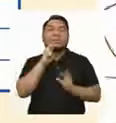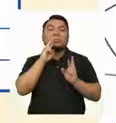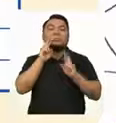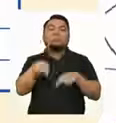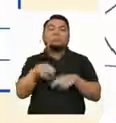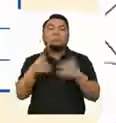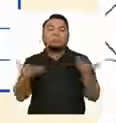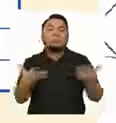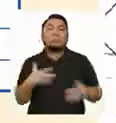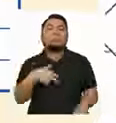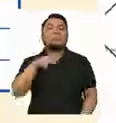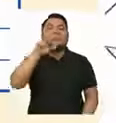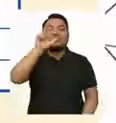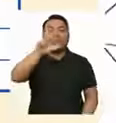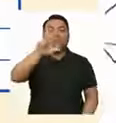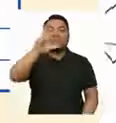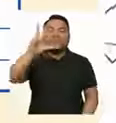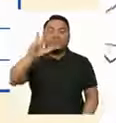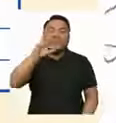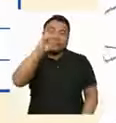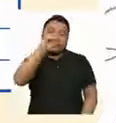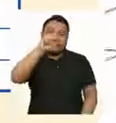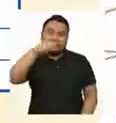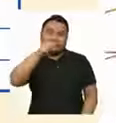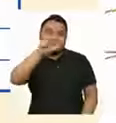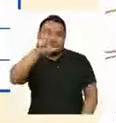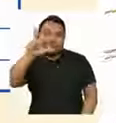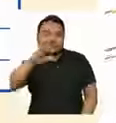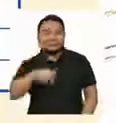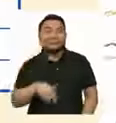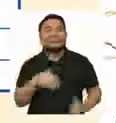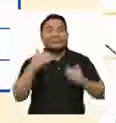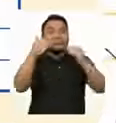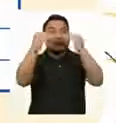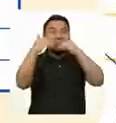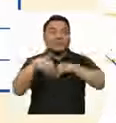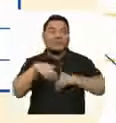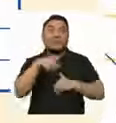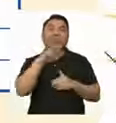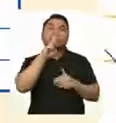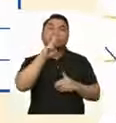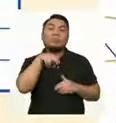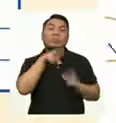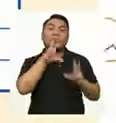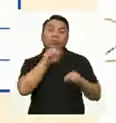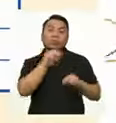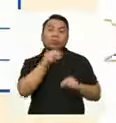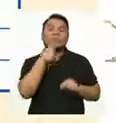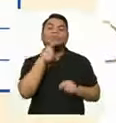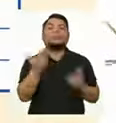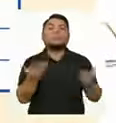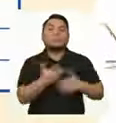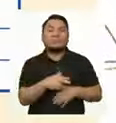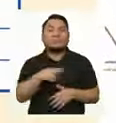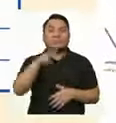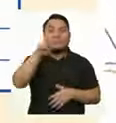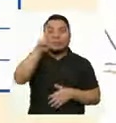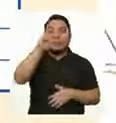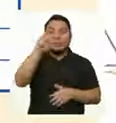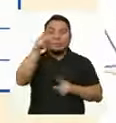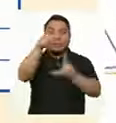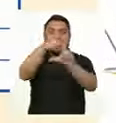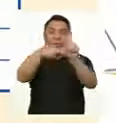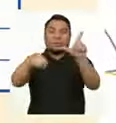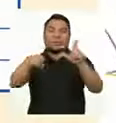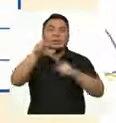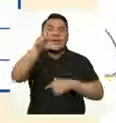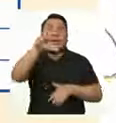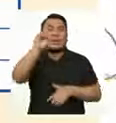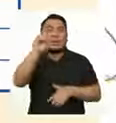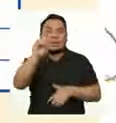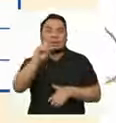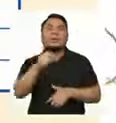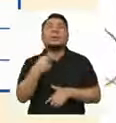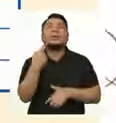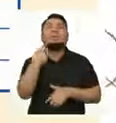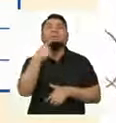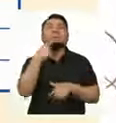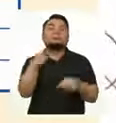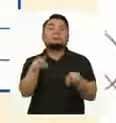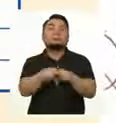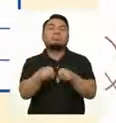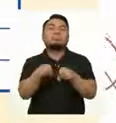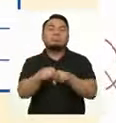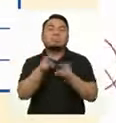resultado 33 centésimos. Y para la categoría no, es 20 entre 30, teniendo